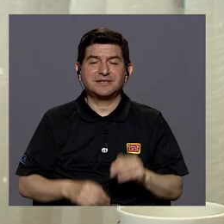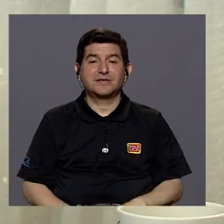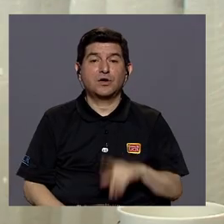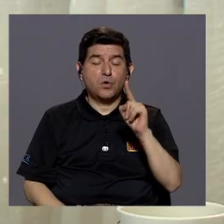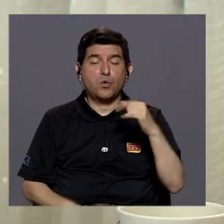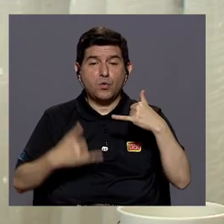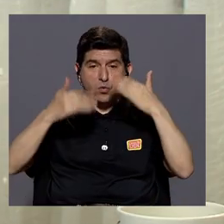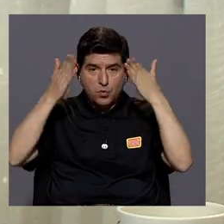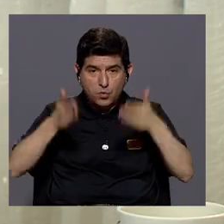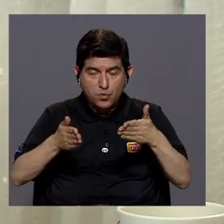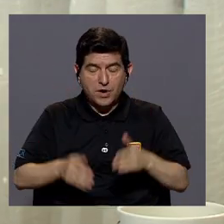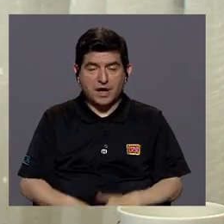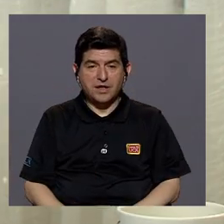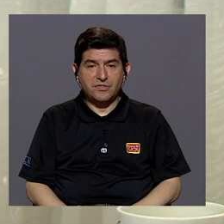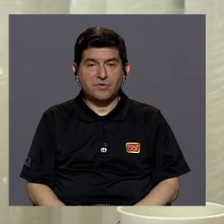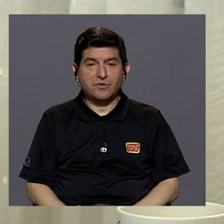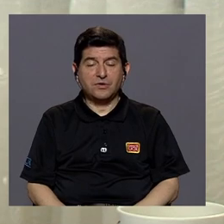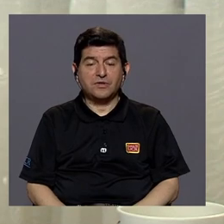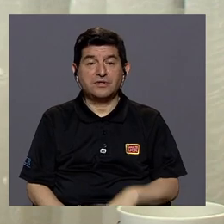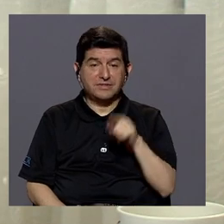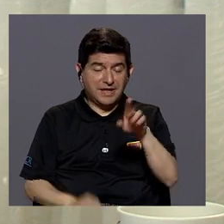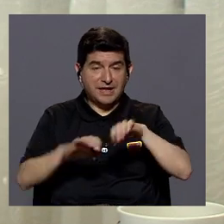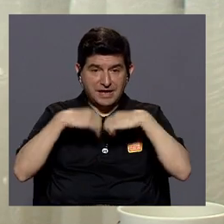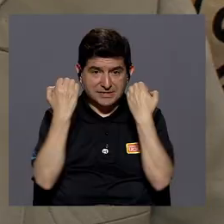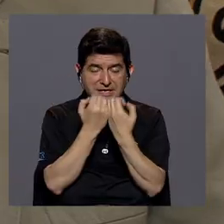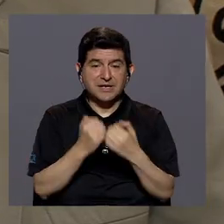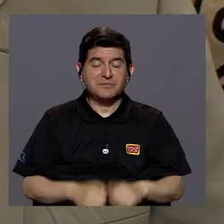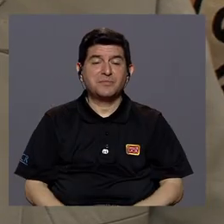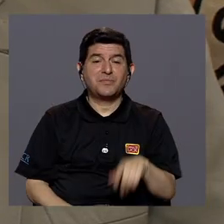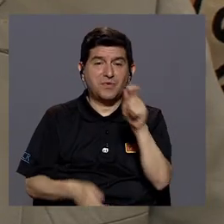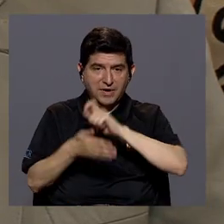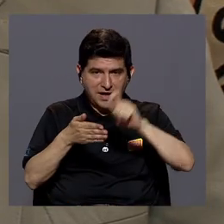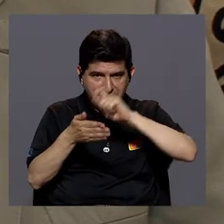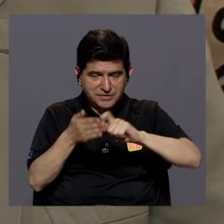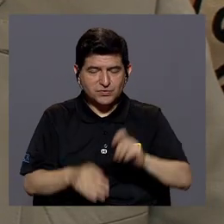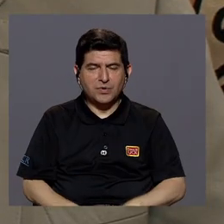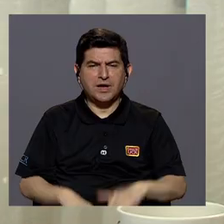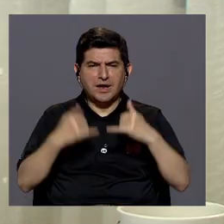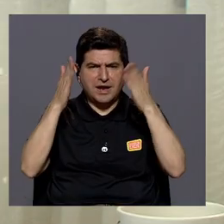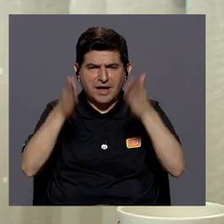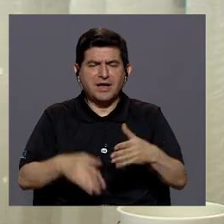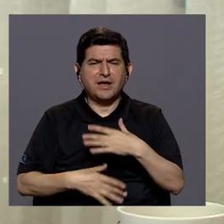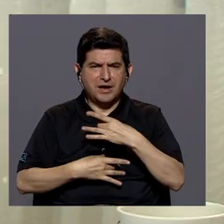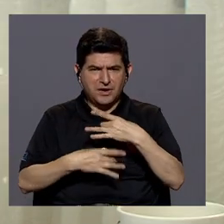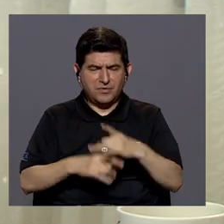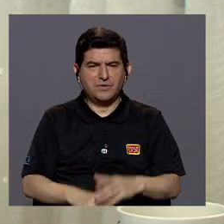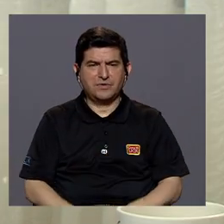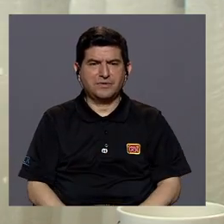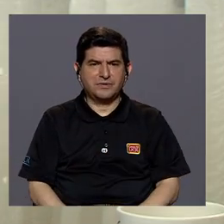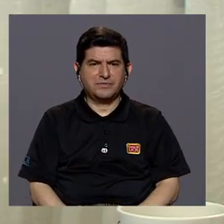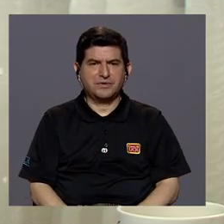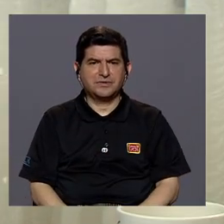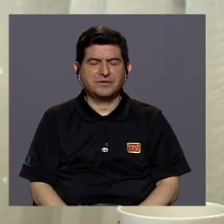escuela, casualmente. No, del equipo. Del equipo, sí. Pero el jugador que le llamó mucho la atención.